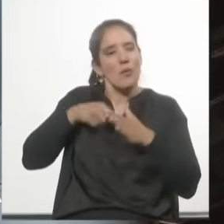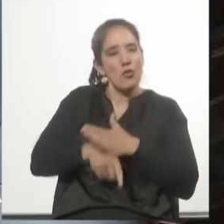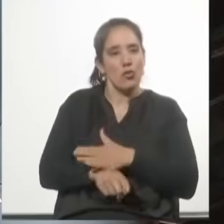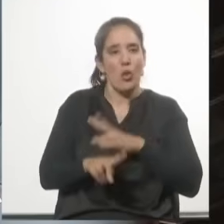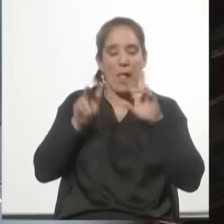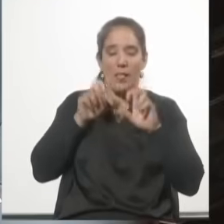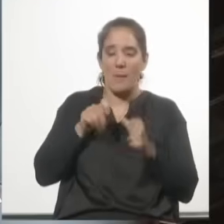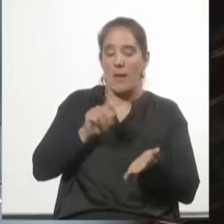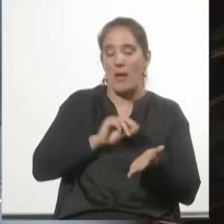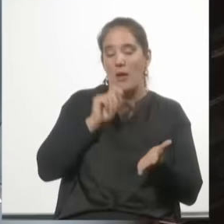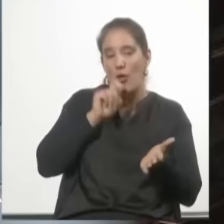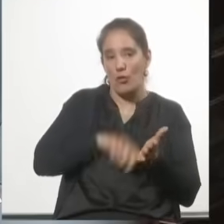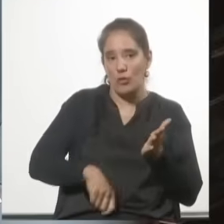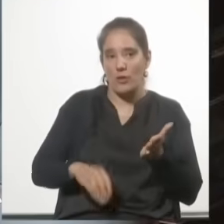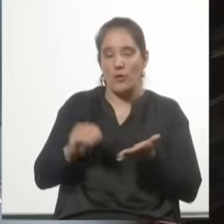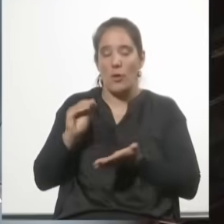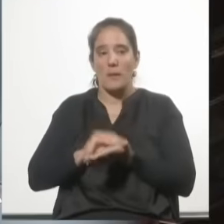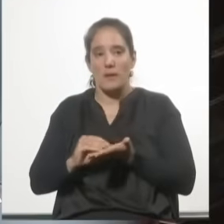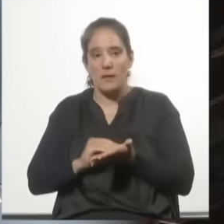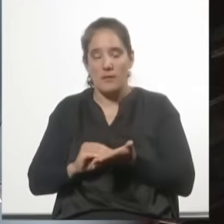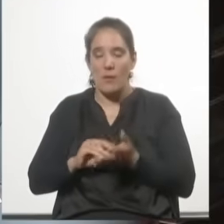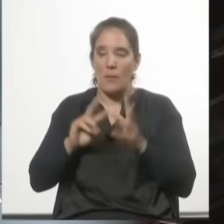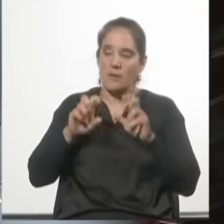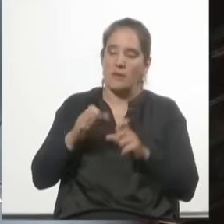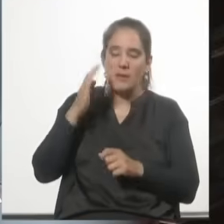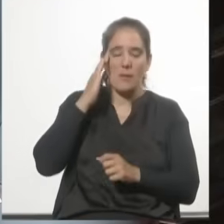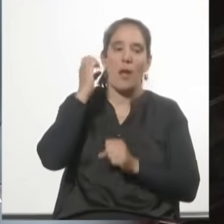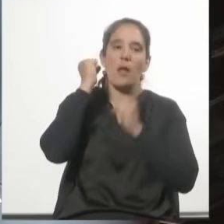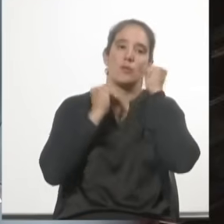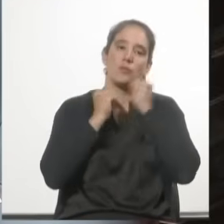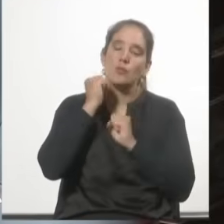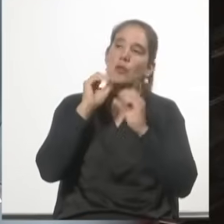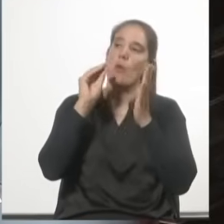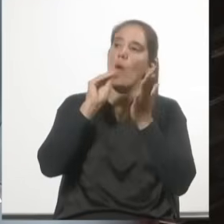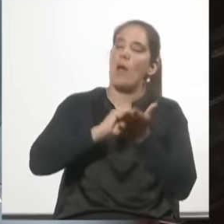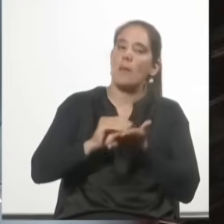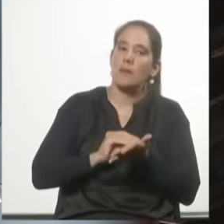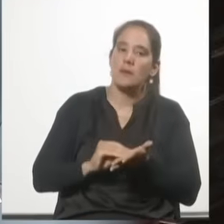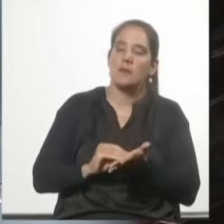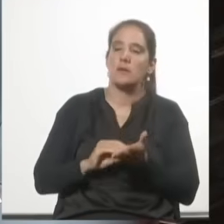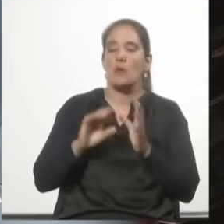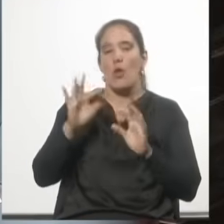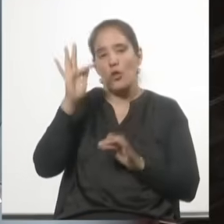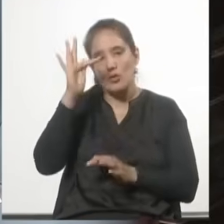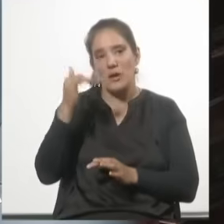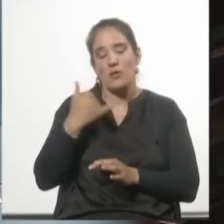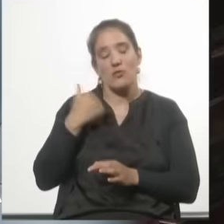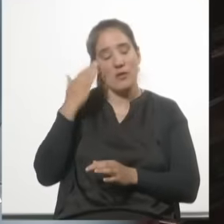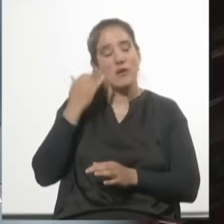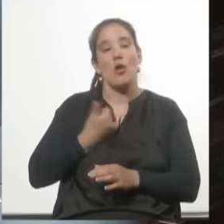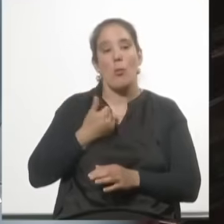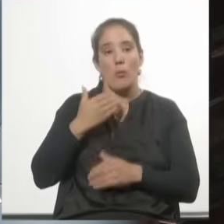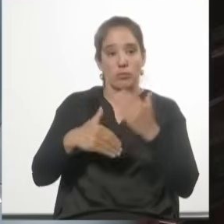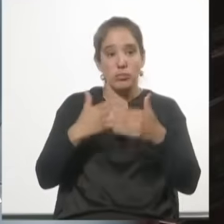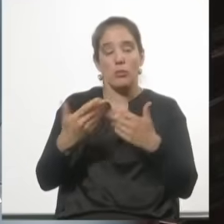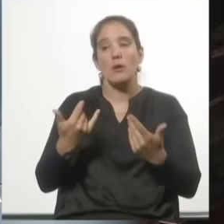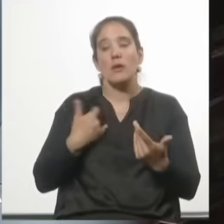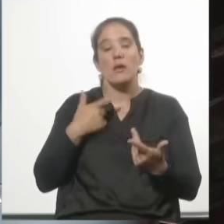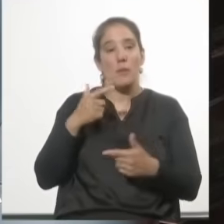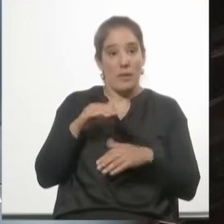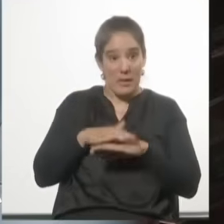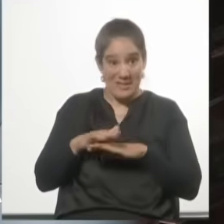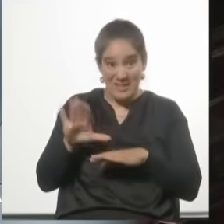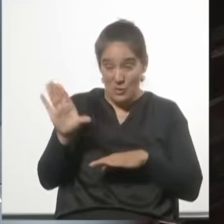vista administrativo, jurídico, económico, financiero, también técnico, y a partir de ello nos permitiera adoptar decisiones que pudieran